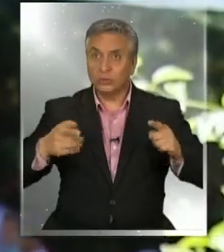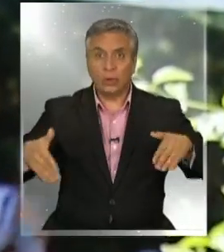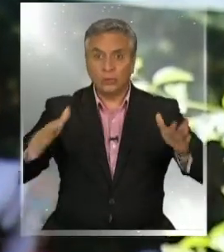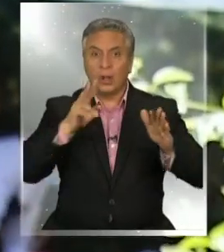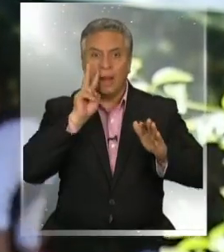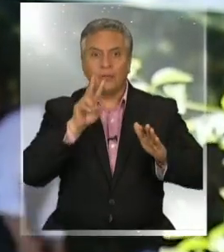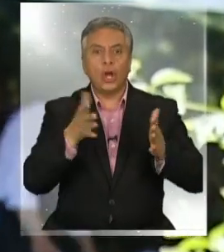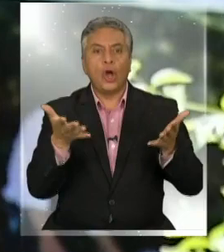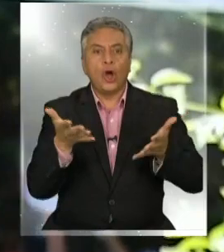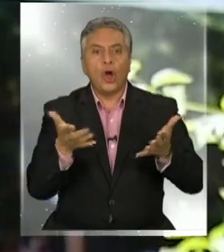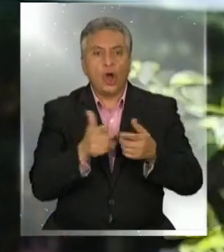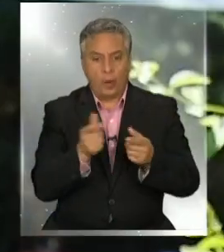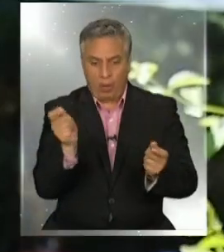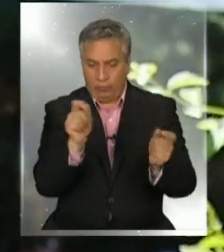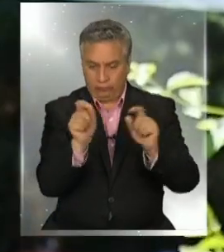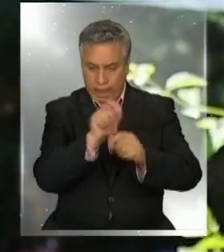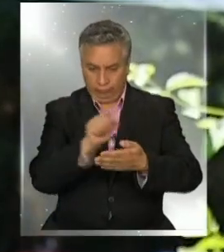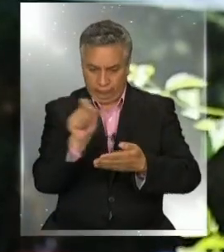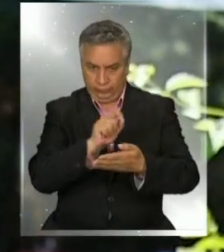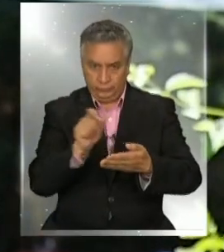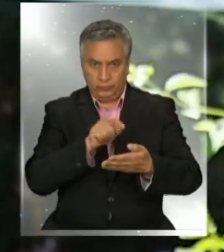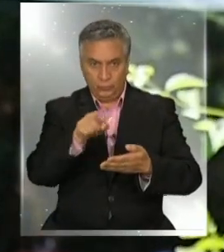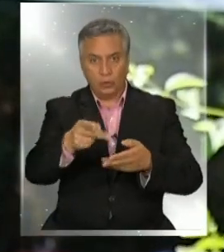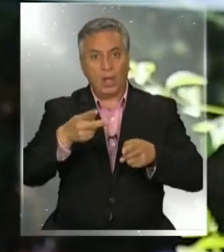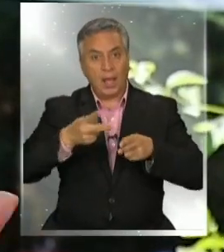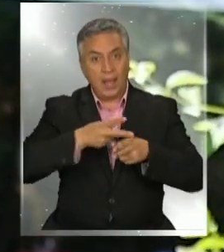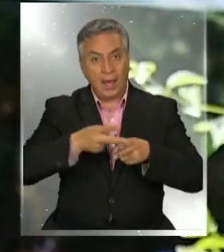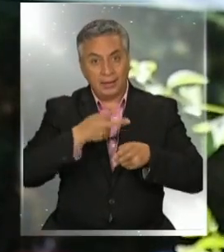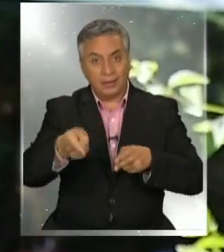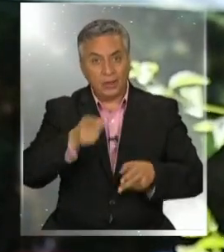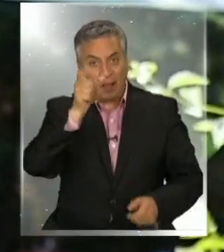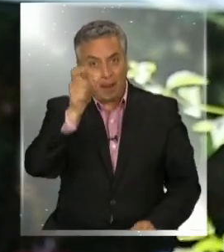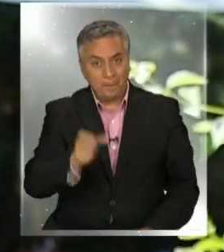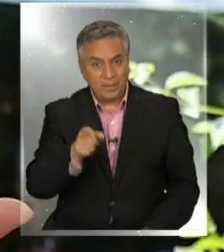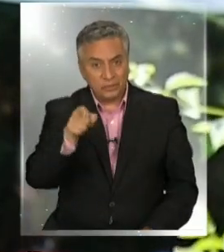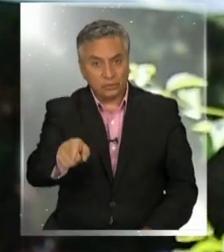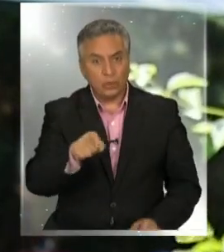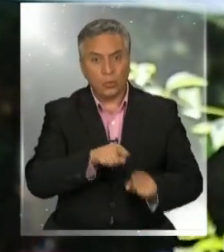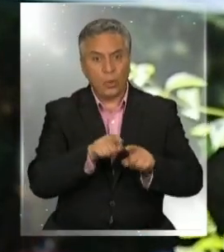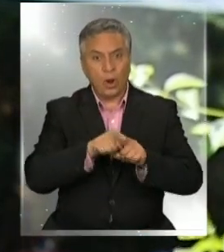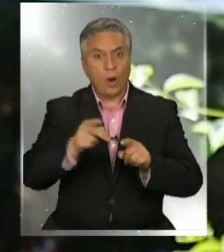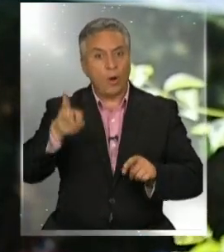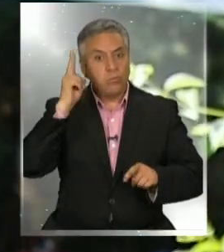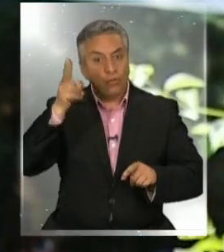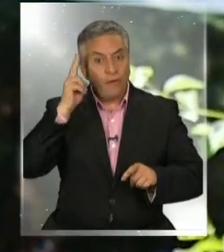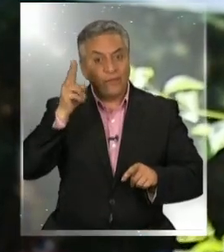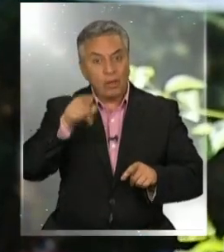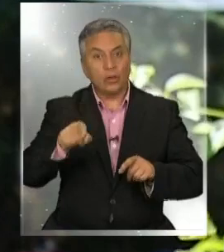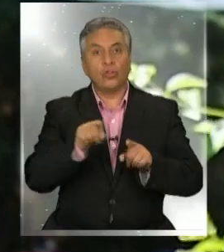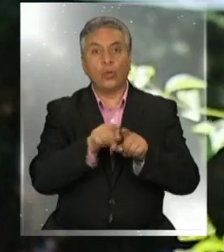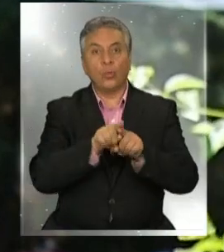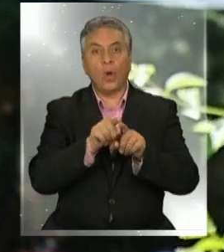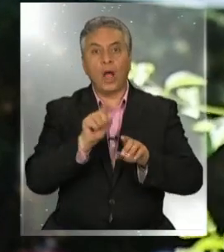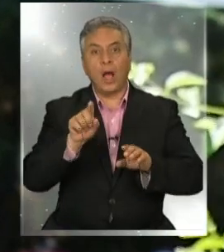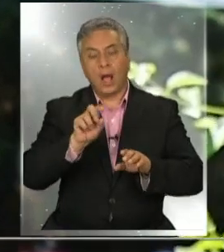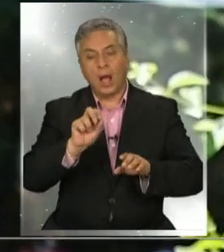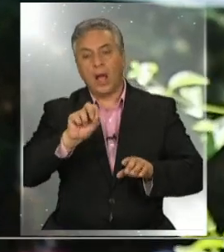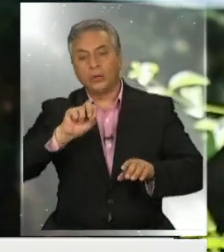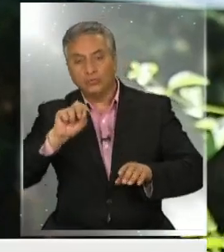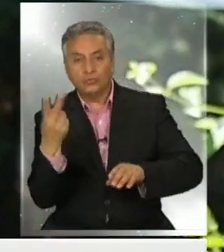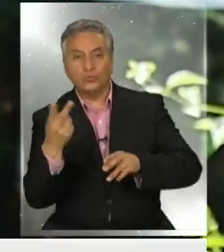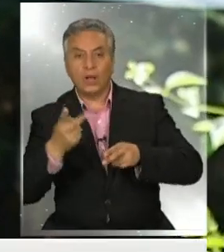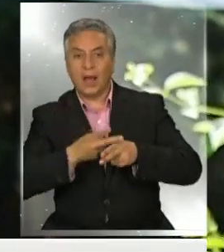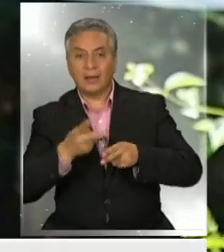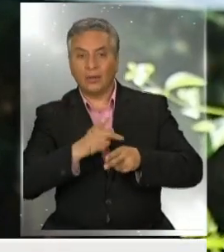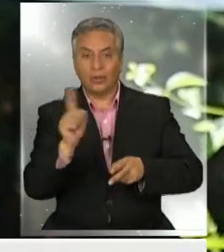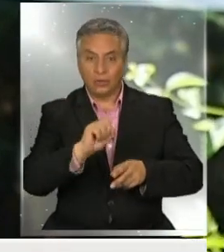quedar redactado ese contrato. Si tú le arriendas la propiedad a una persona y está prohibido subarrendar, ojo, porque